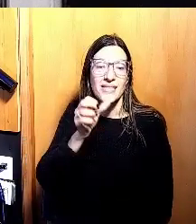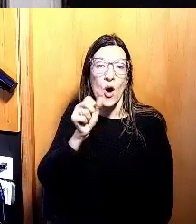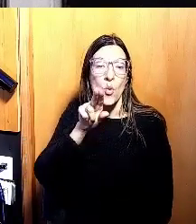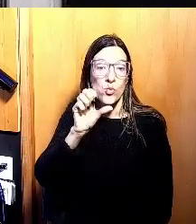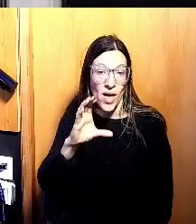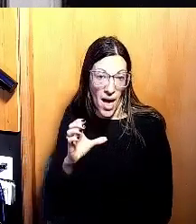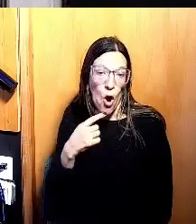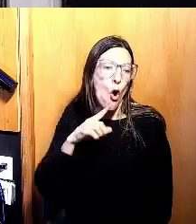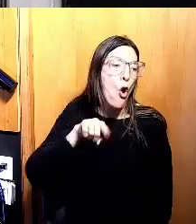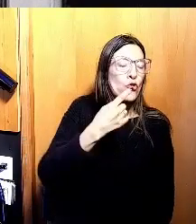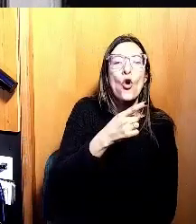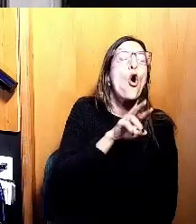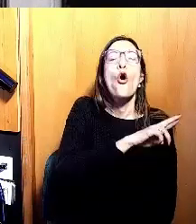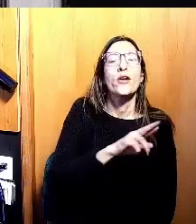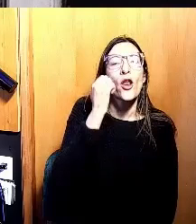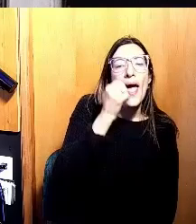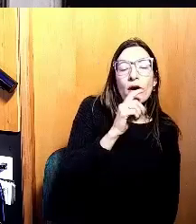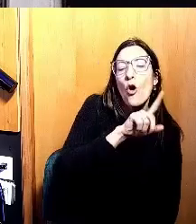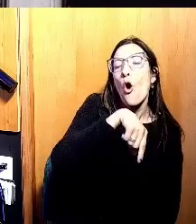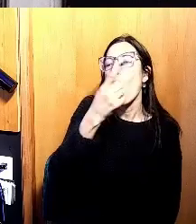tan, digamos,